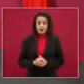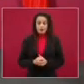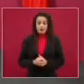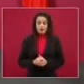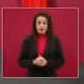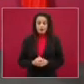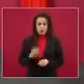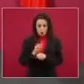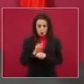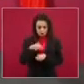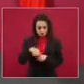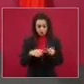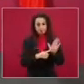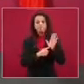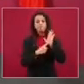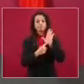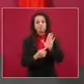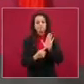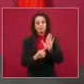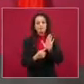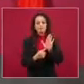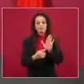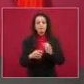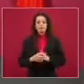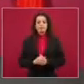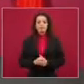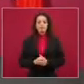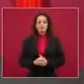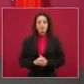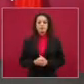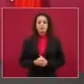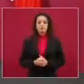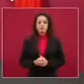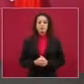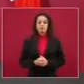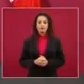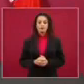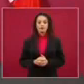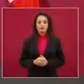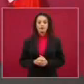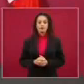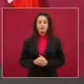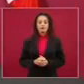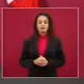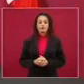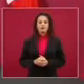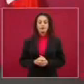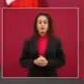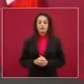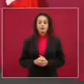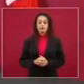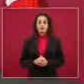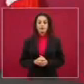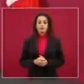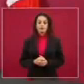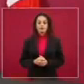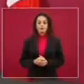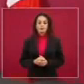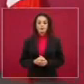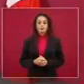Vamos a mostrar. Se les va a entregar